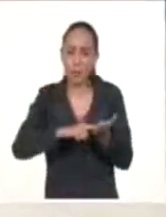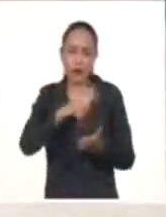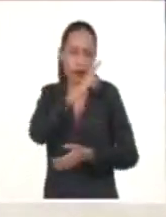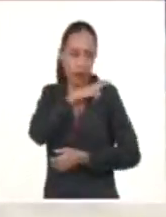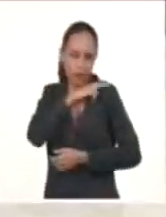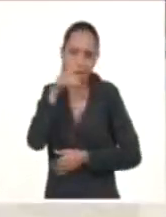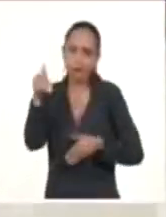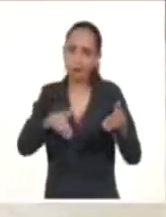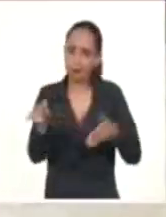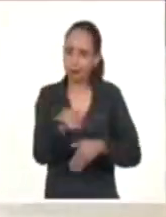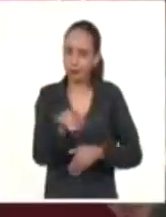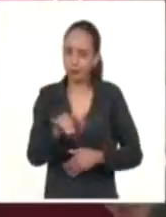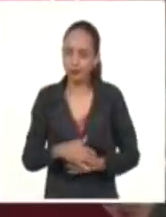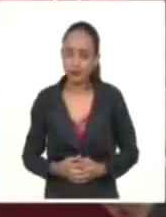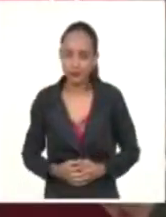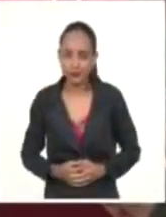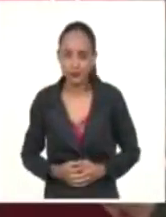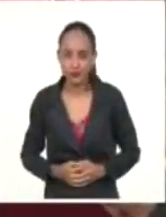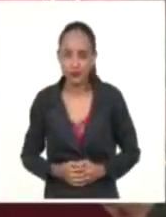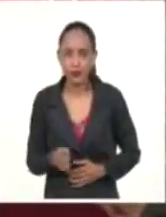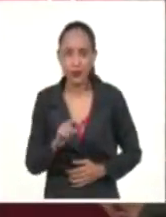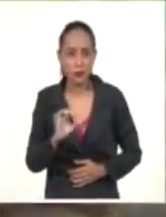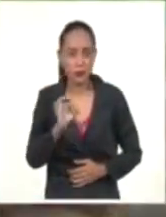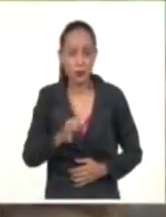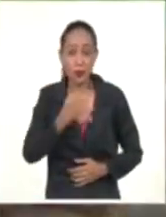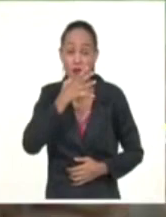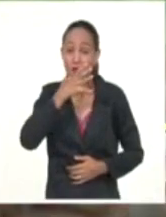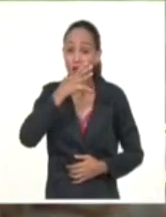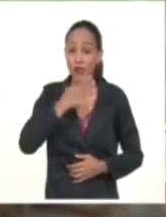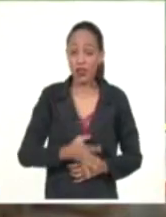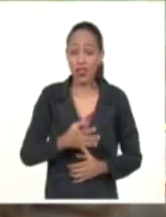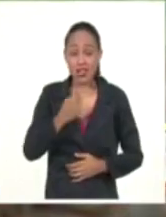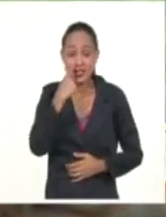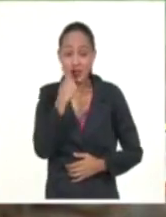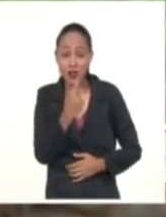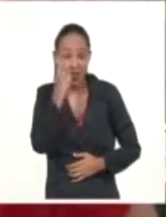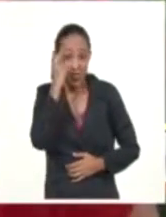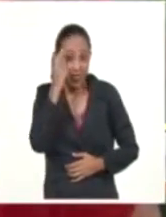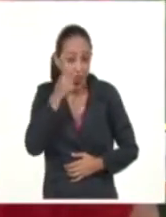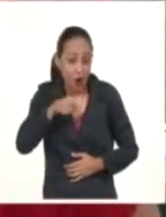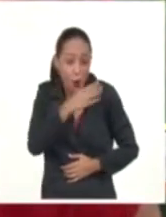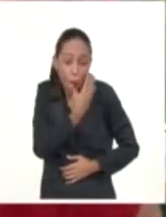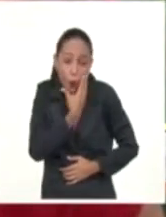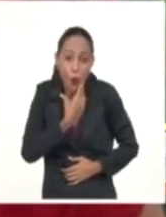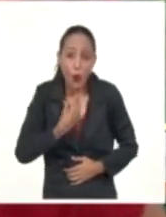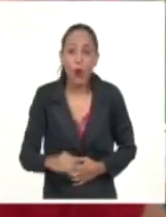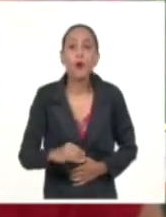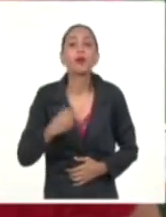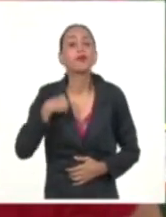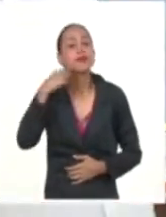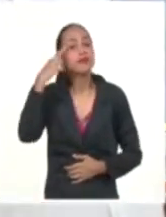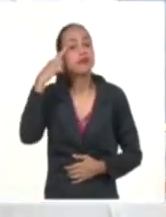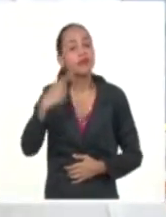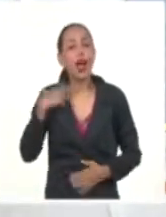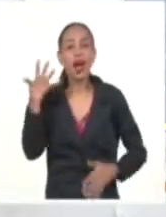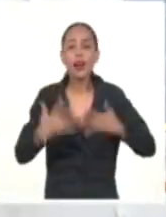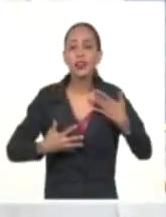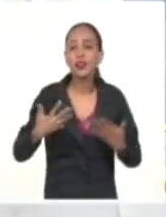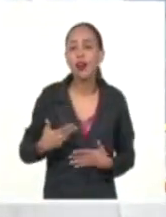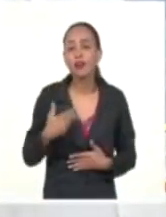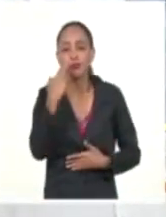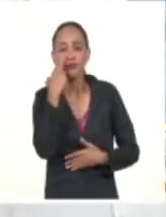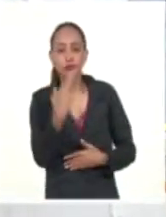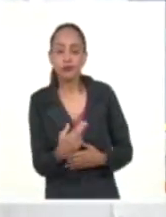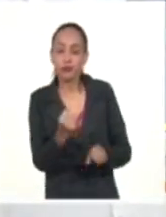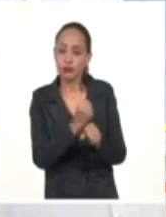La fe del líder histórico de la Revolución Cubana, Fidel Castro, en los jóvenes fue recordada en la ceremonia en la que se reconoció la lealtad